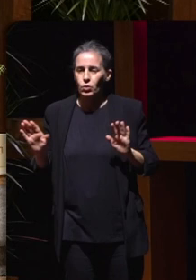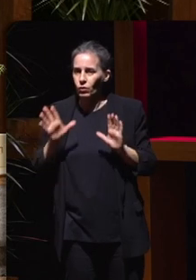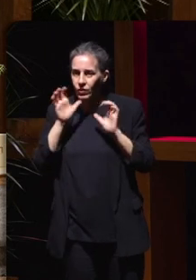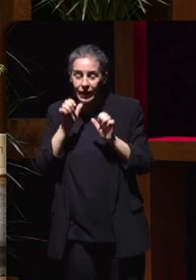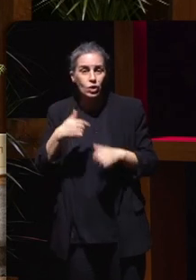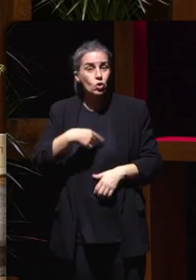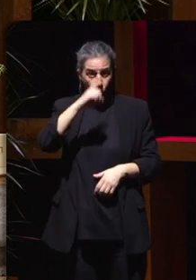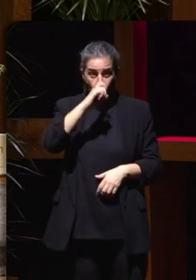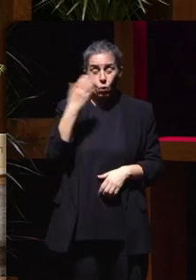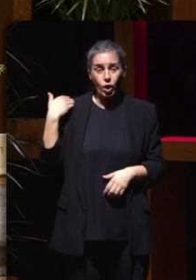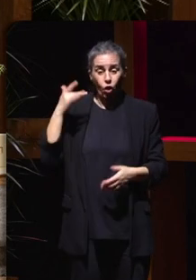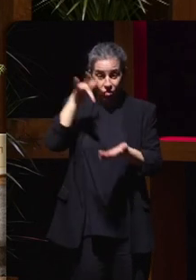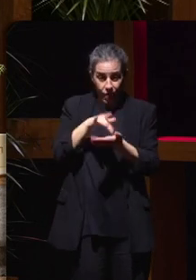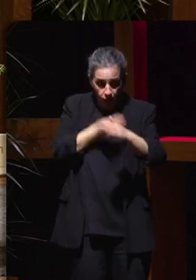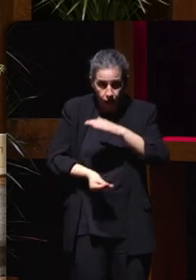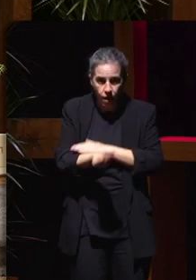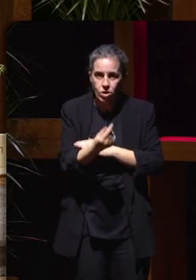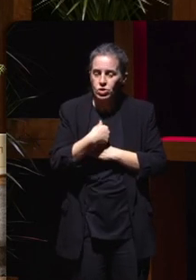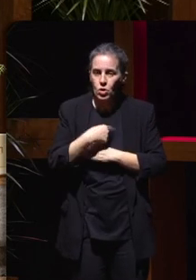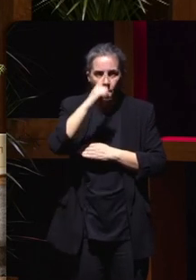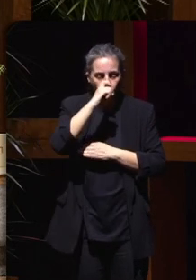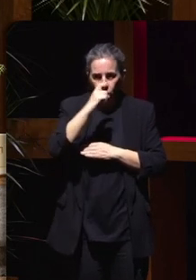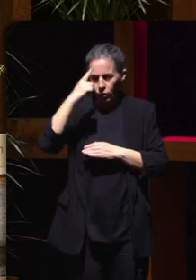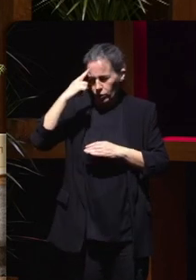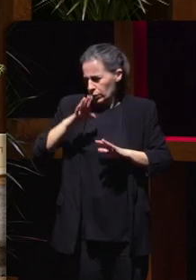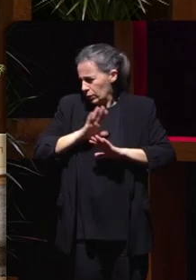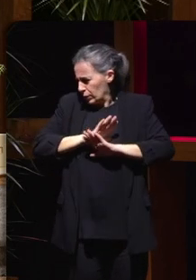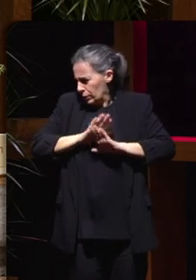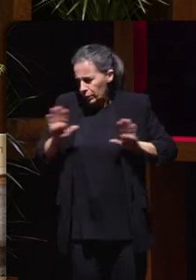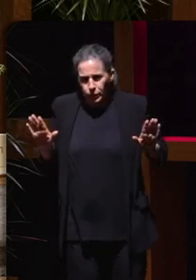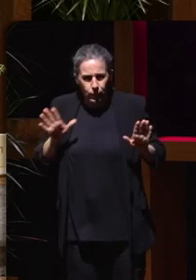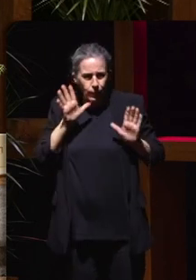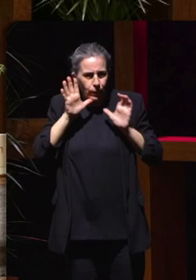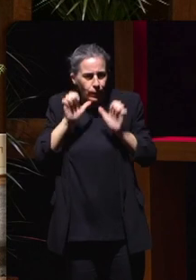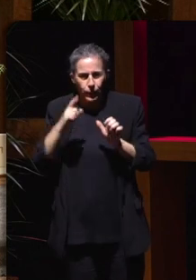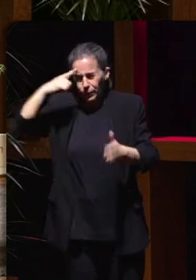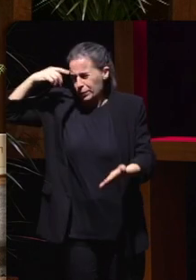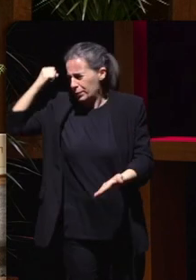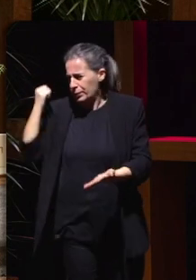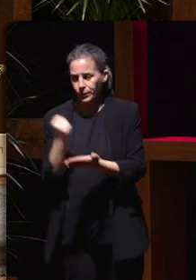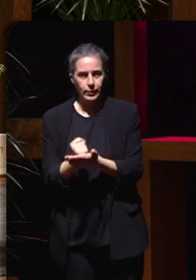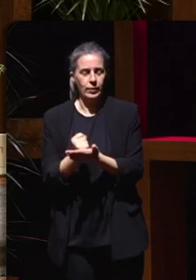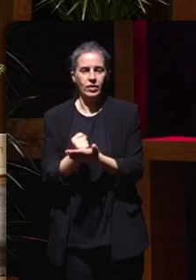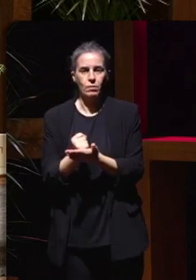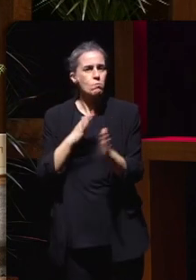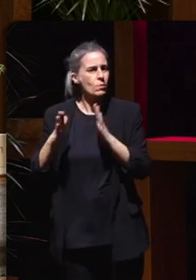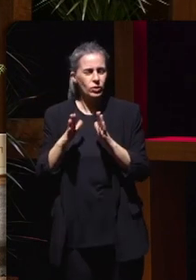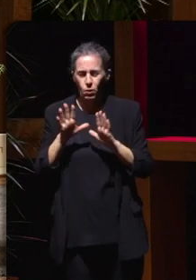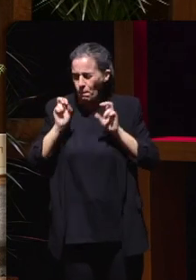lembró con con horror o sea un dos peores momentos a media vida siendo